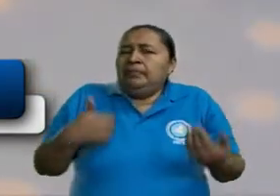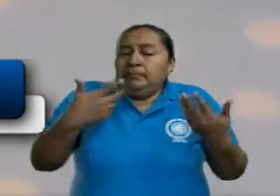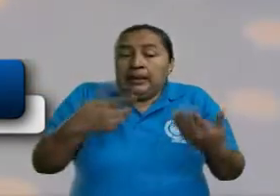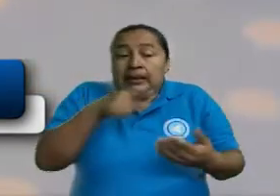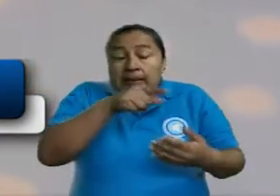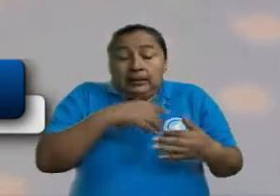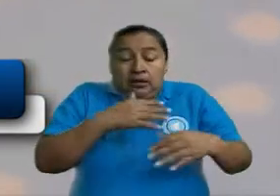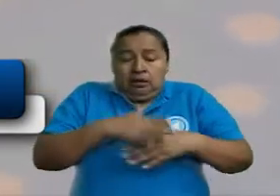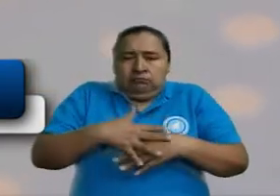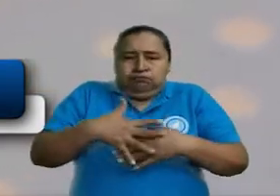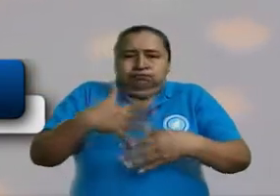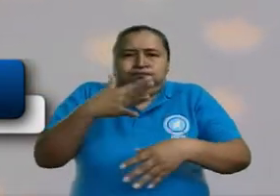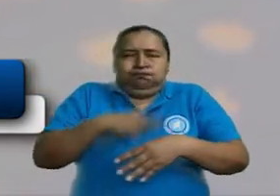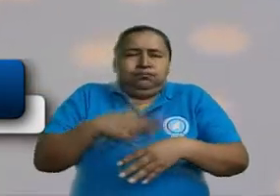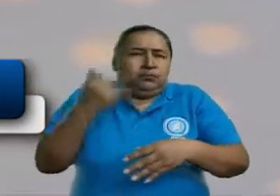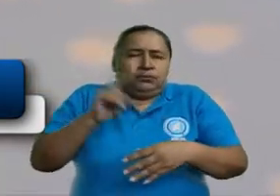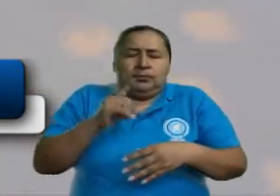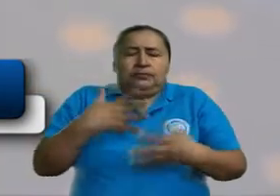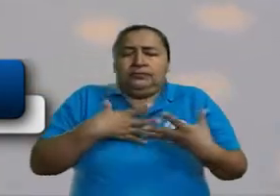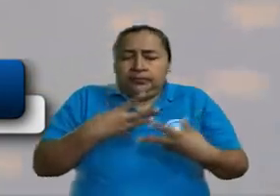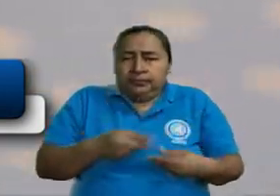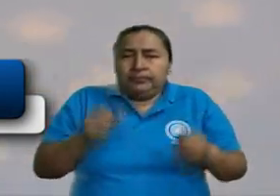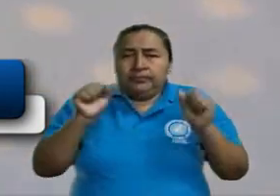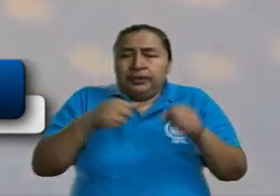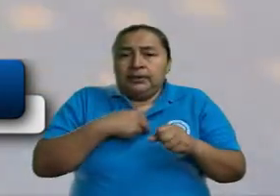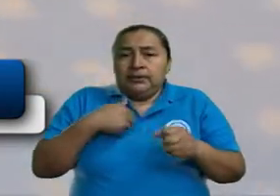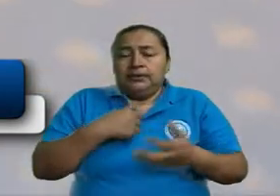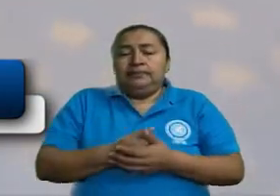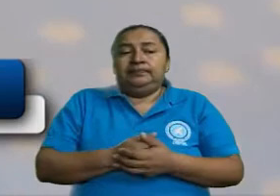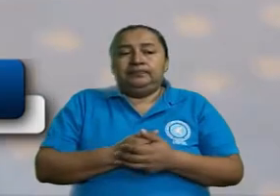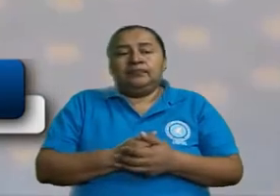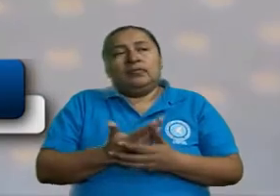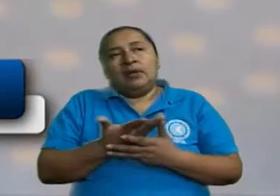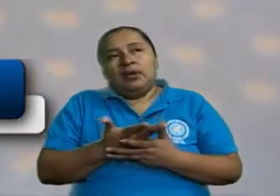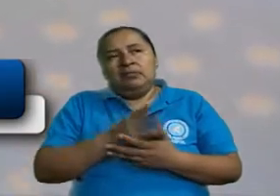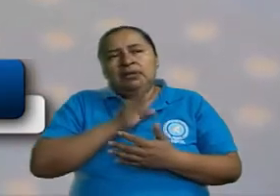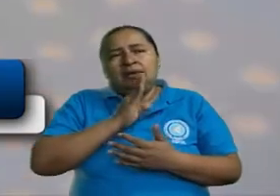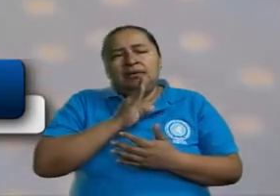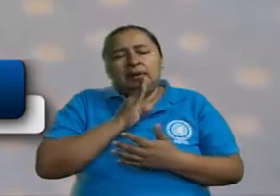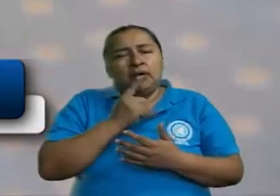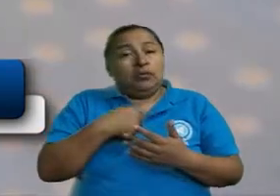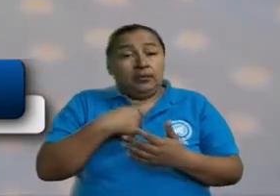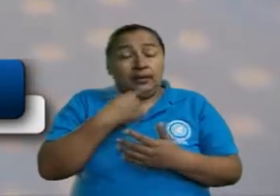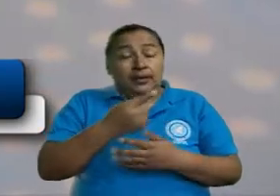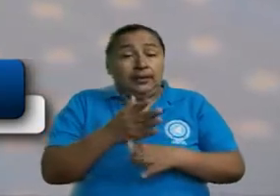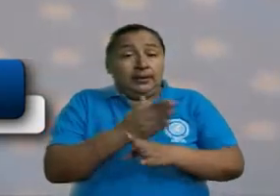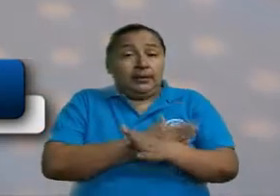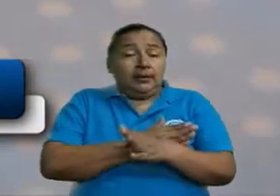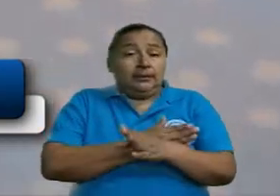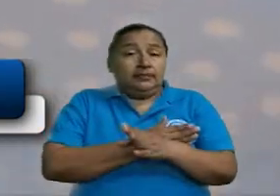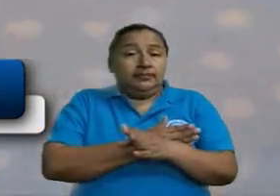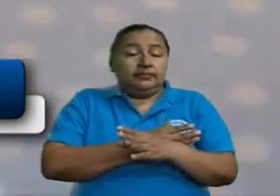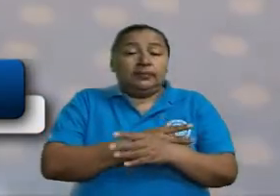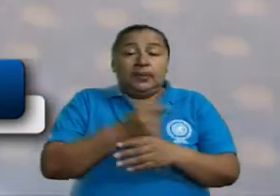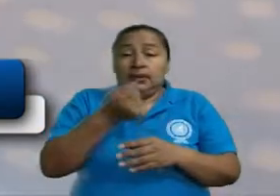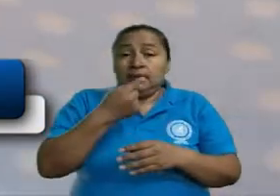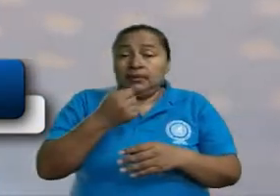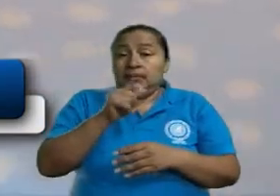tratar los cólicos en los bebés o niños recién nacidos? Okay. Vamos a hablarlo, como te mencioné al inicio, el